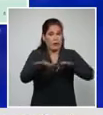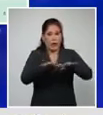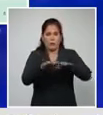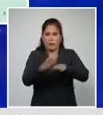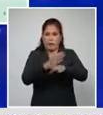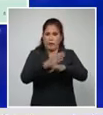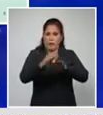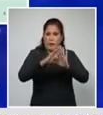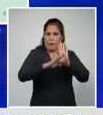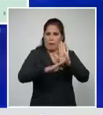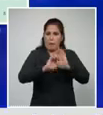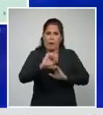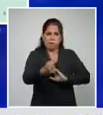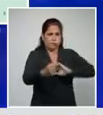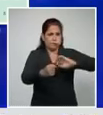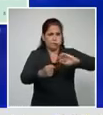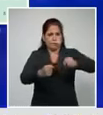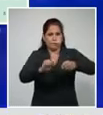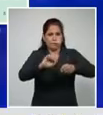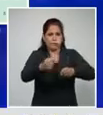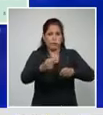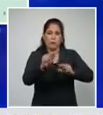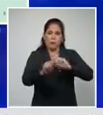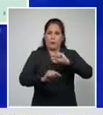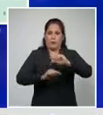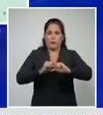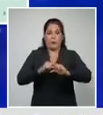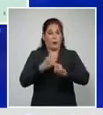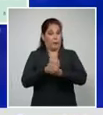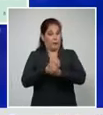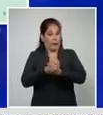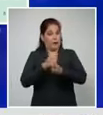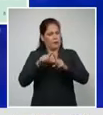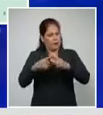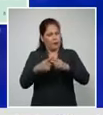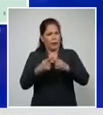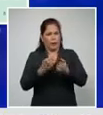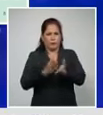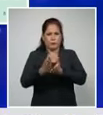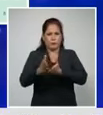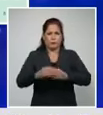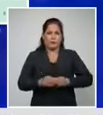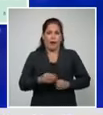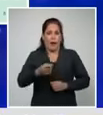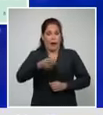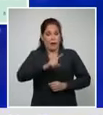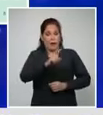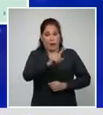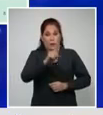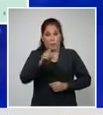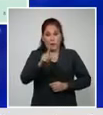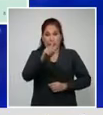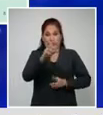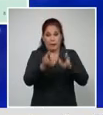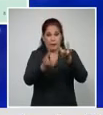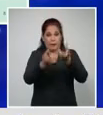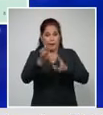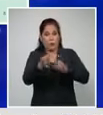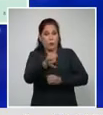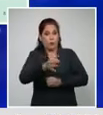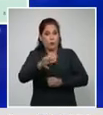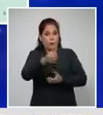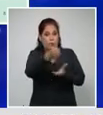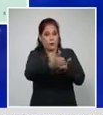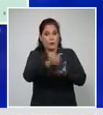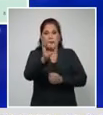de la mano esta transmisión, con riesgo, pero de todas formas. Ayer de los 11, Cienfuegos, municipio cabecera